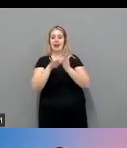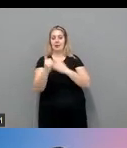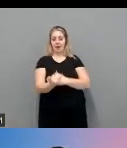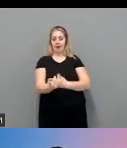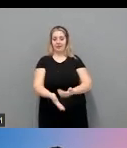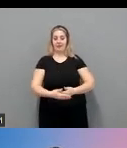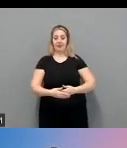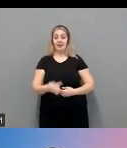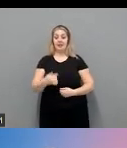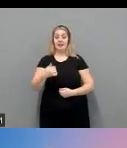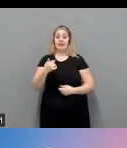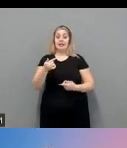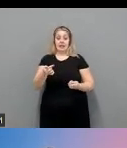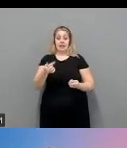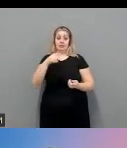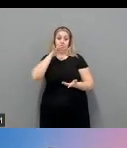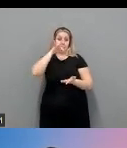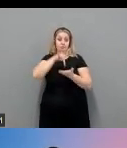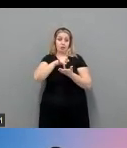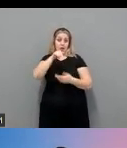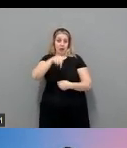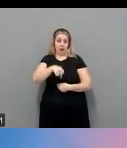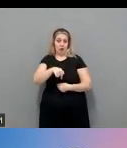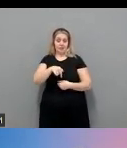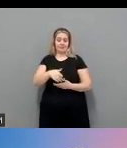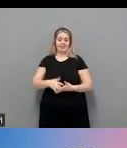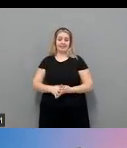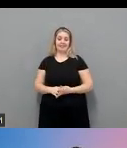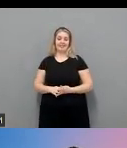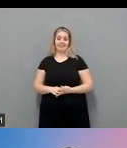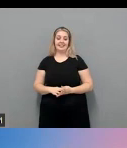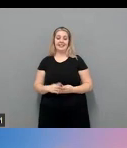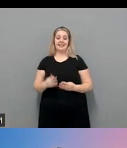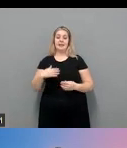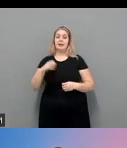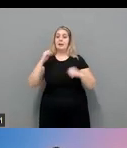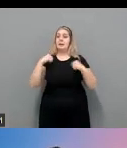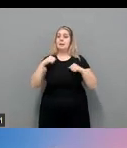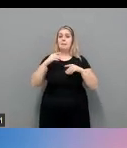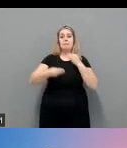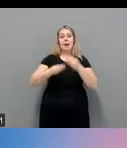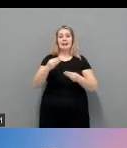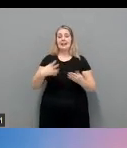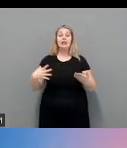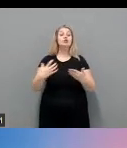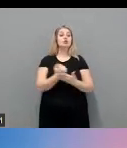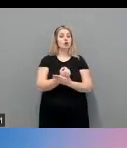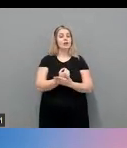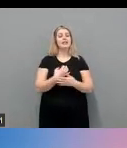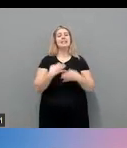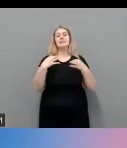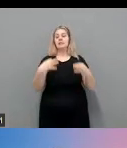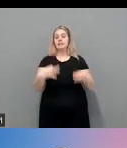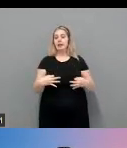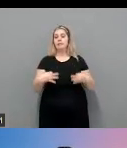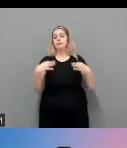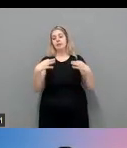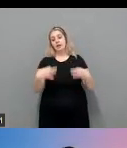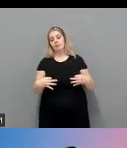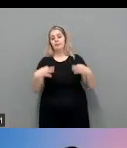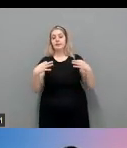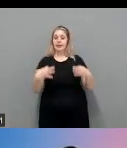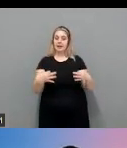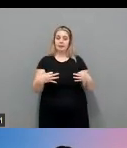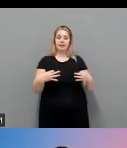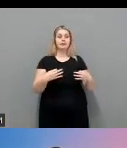en la cual nos encontramos enmarcados, y todas nuestras prácticas encuentran siempre la